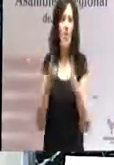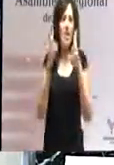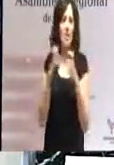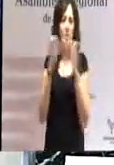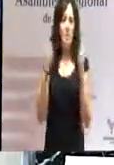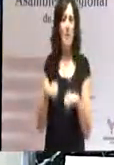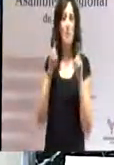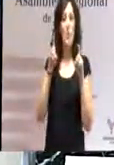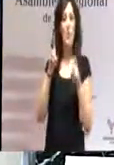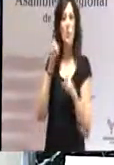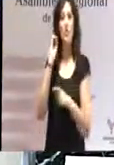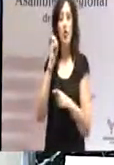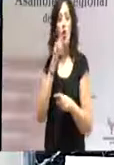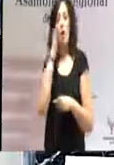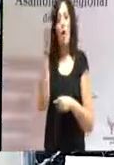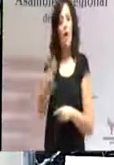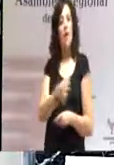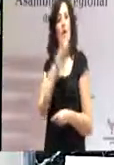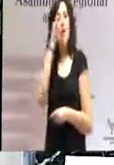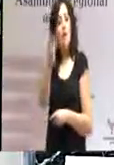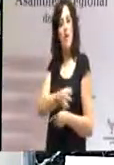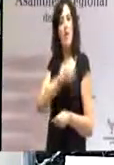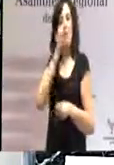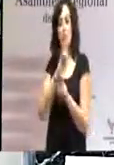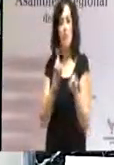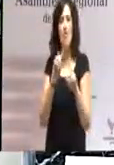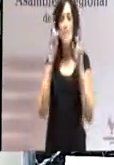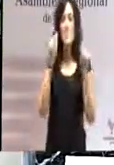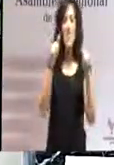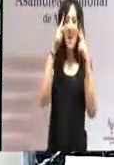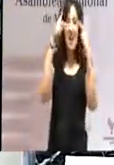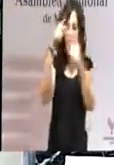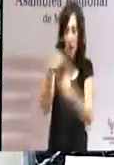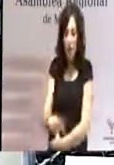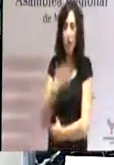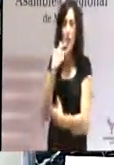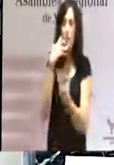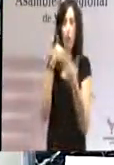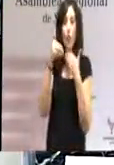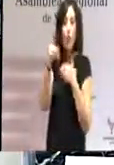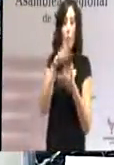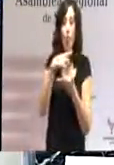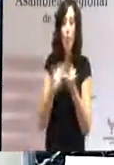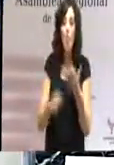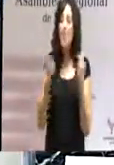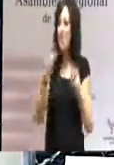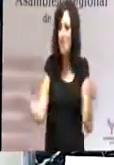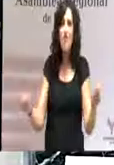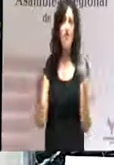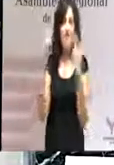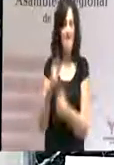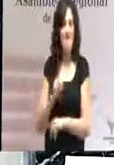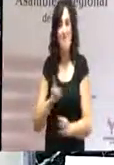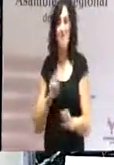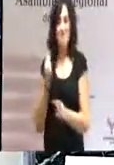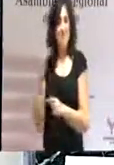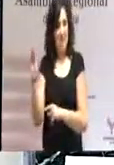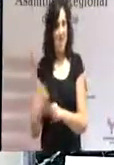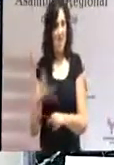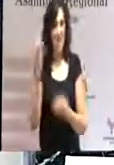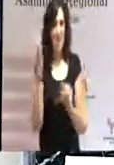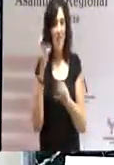vayan más allá de la retórica, empiecen por dejar de recortar en lo que es el futuro de la región. En universidad, señorías, en el